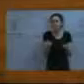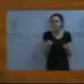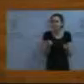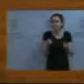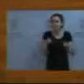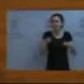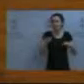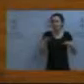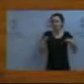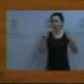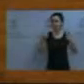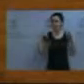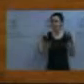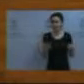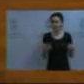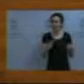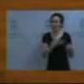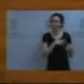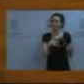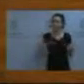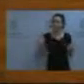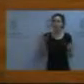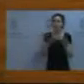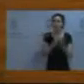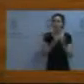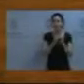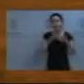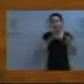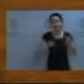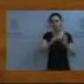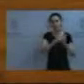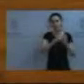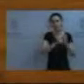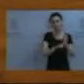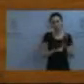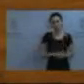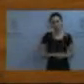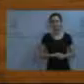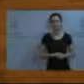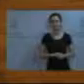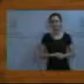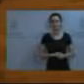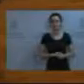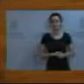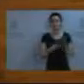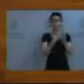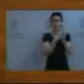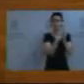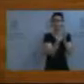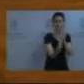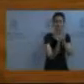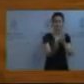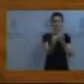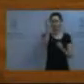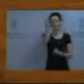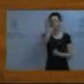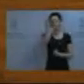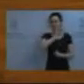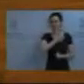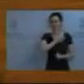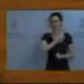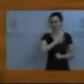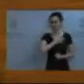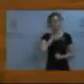o oyendo, les voy a aclarar algunos de los puntos para que entiendan nuestra postura y